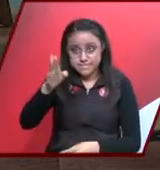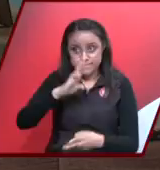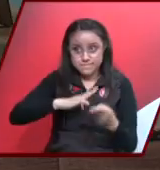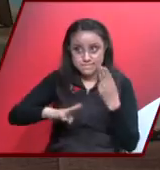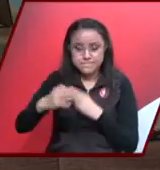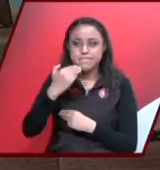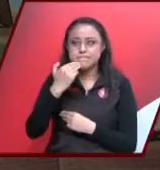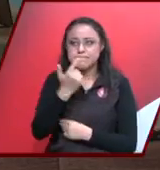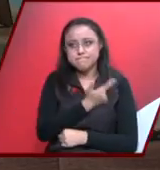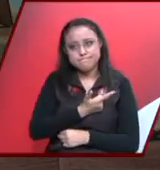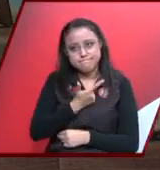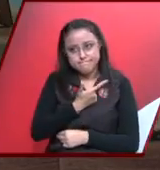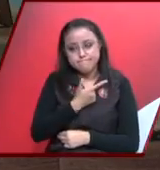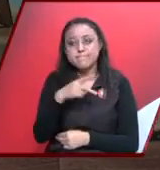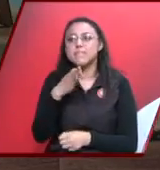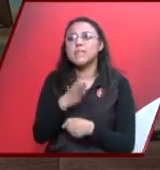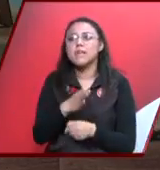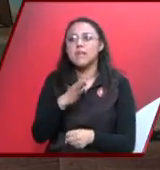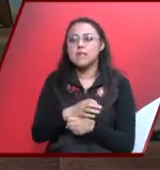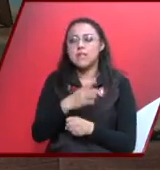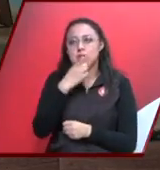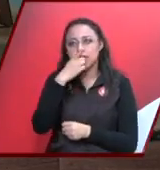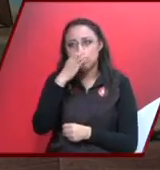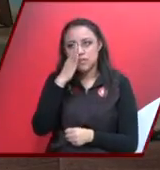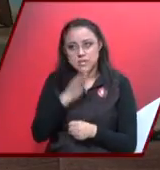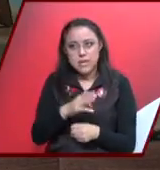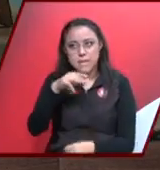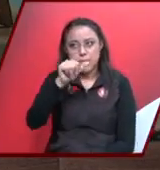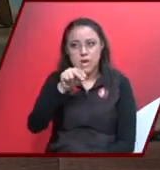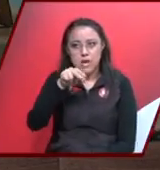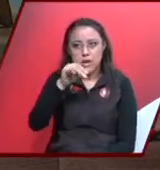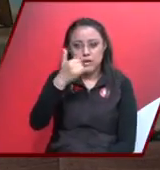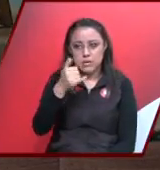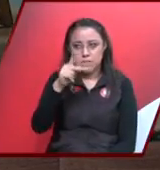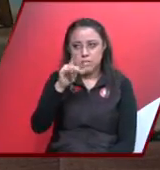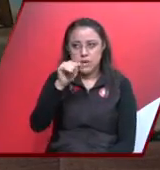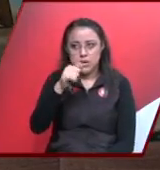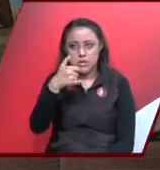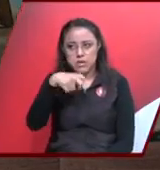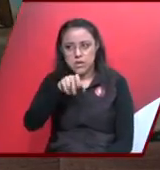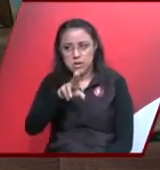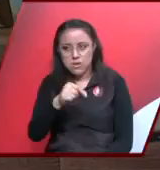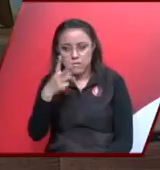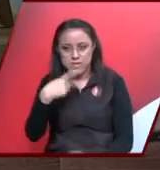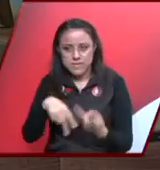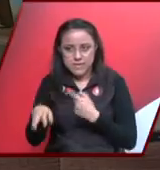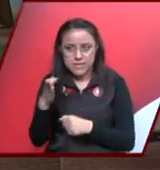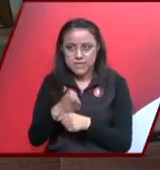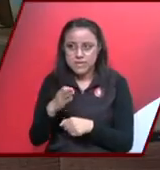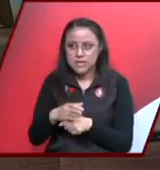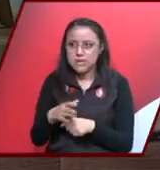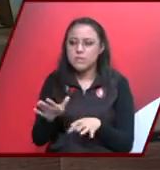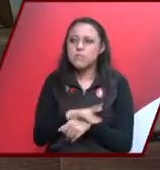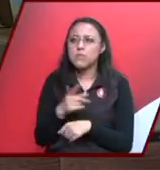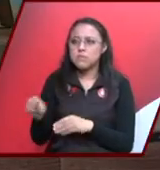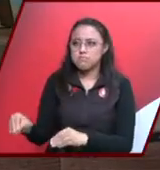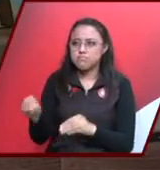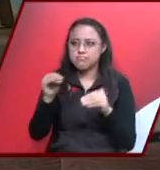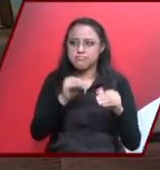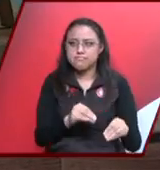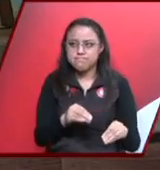gran transmisión, sin duda alguna. Pero hoy le dijimos, Urbano, va a Manny Pacquiao. Tráete acá el letrero del canal del Mundial. Ah, sí. Ese mero, tráete. Oye, por pero, acá.